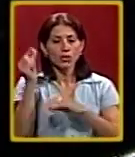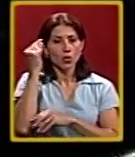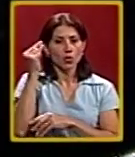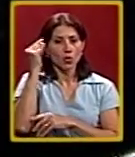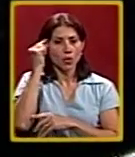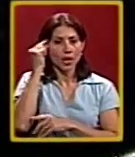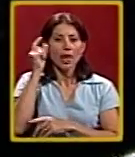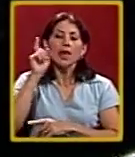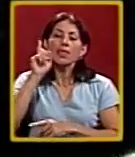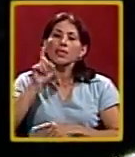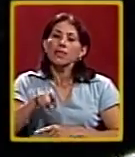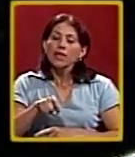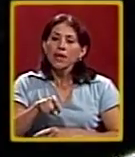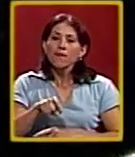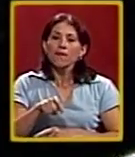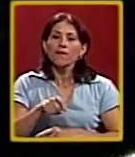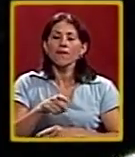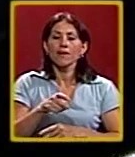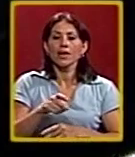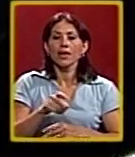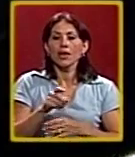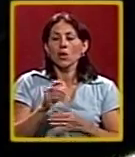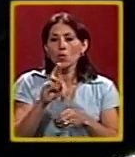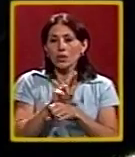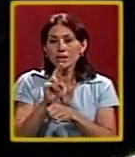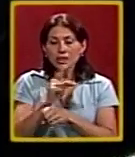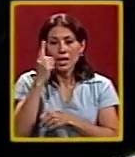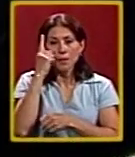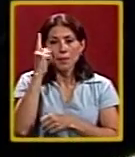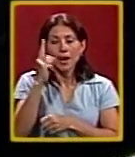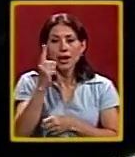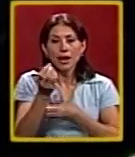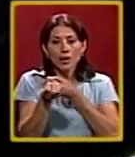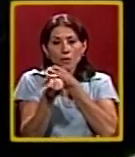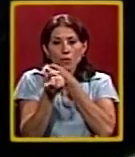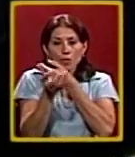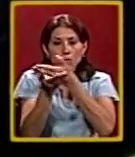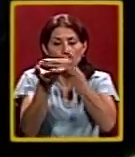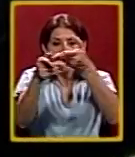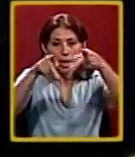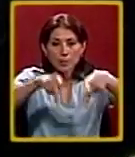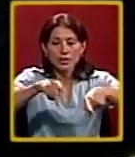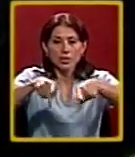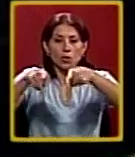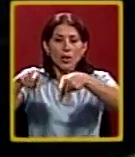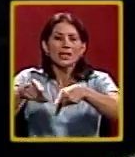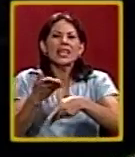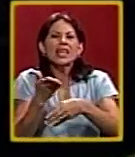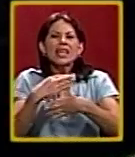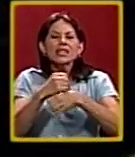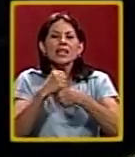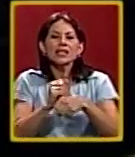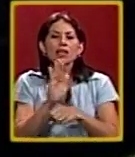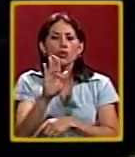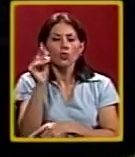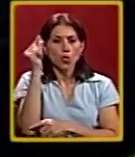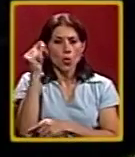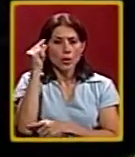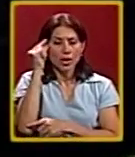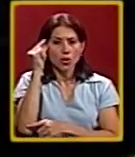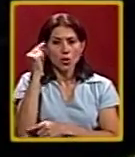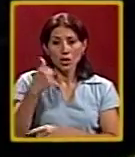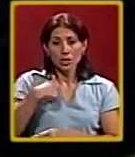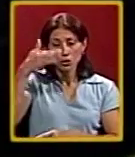también para darle la información a los ciudadanos de lo que está haciendo su gobierno. Y yo creo que la obra